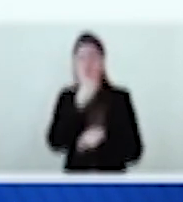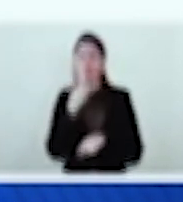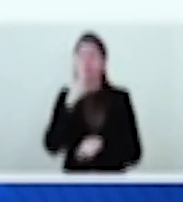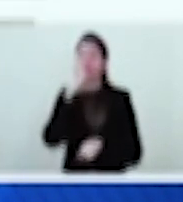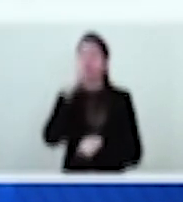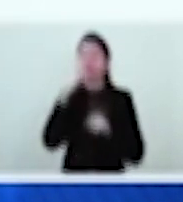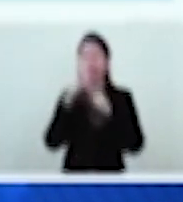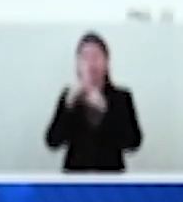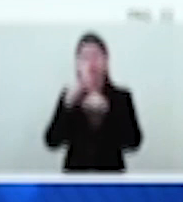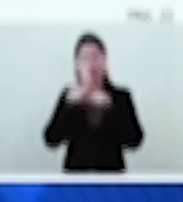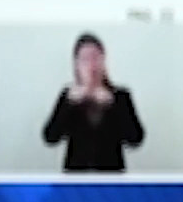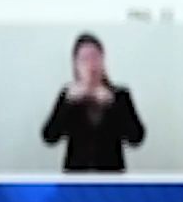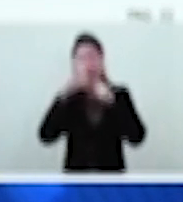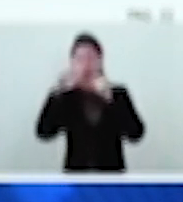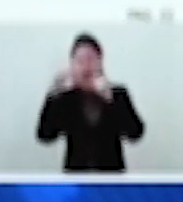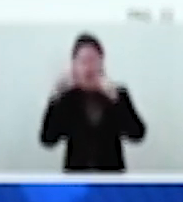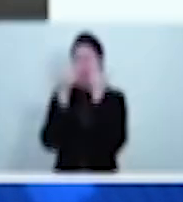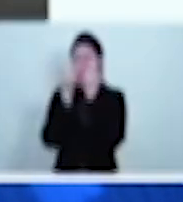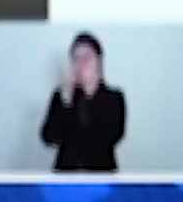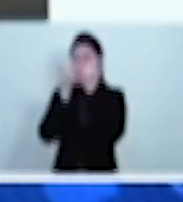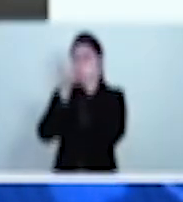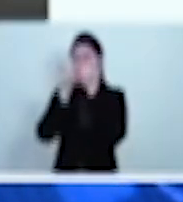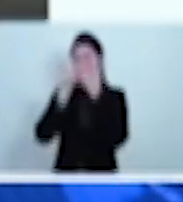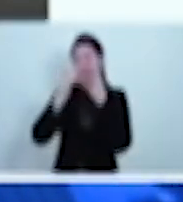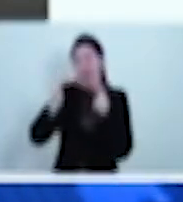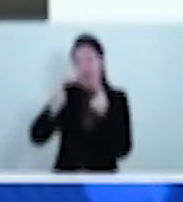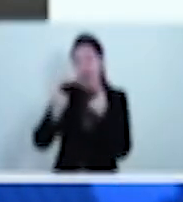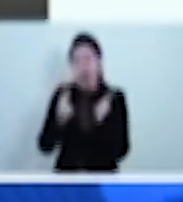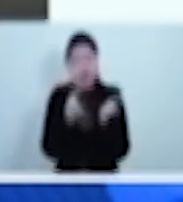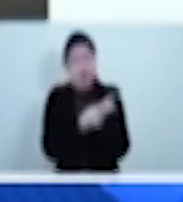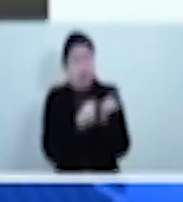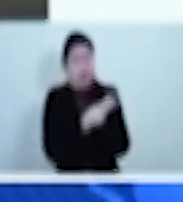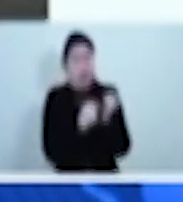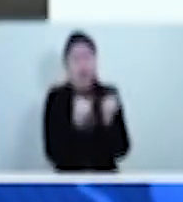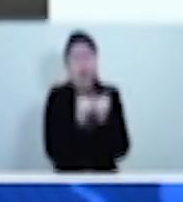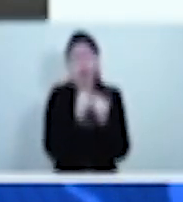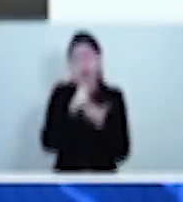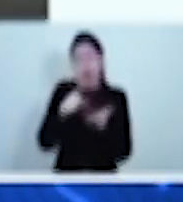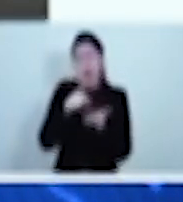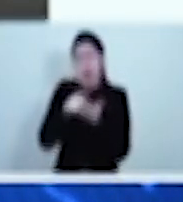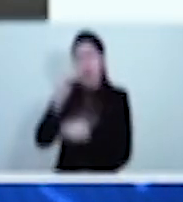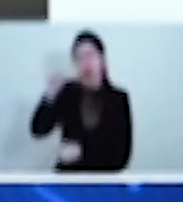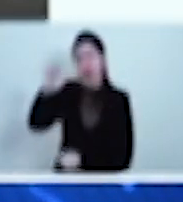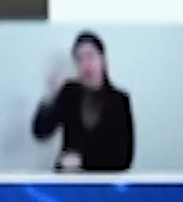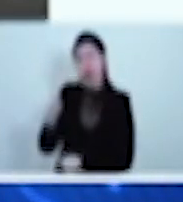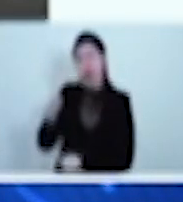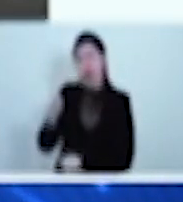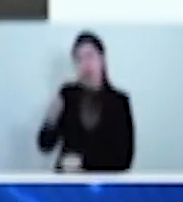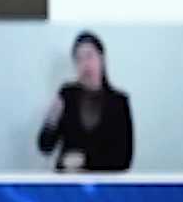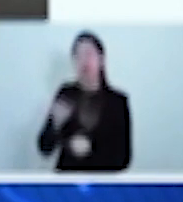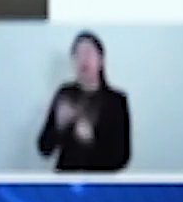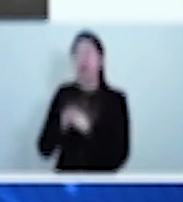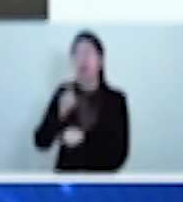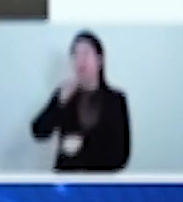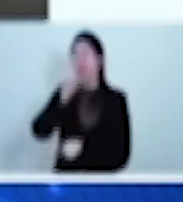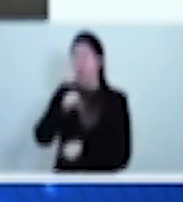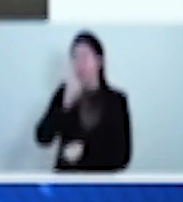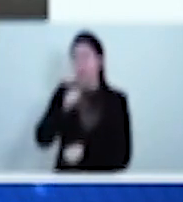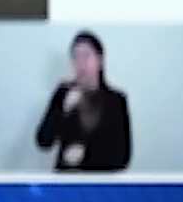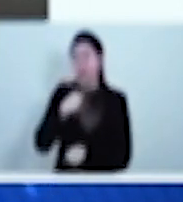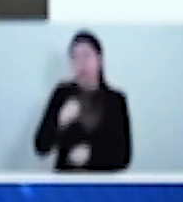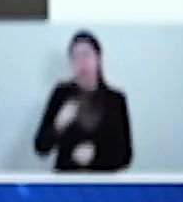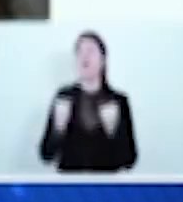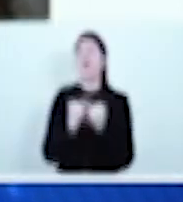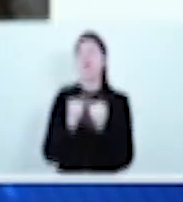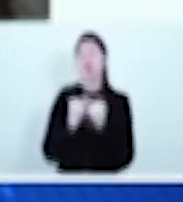diseño inicial que se tenía más pensado, más estructurado. El problema es de las prisas, sí, una parte de